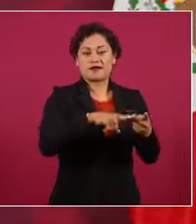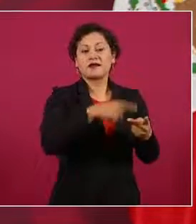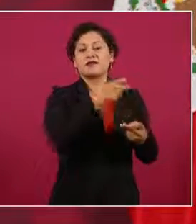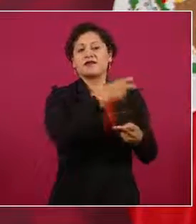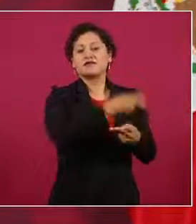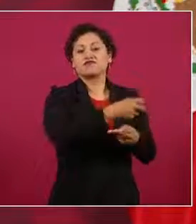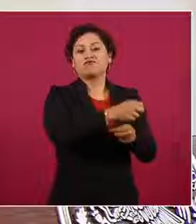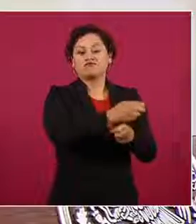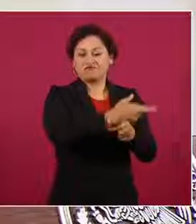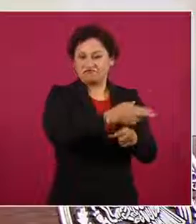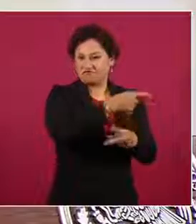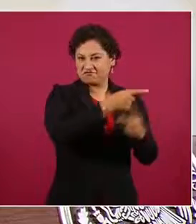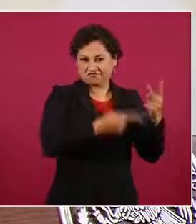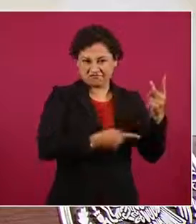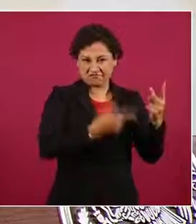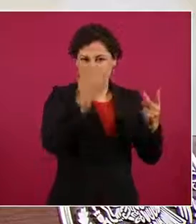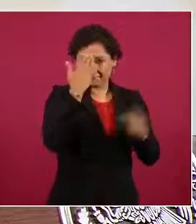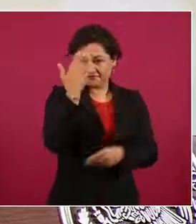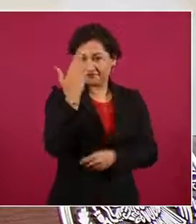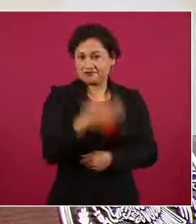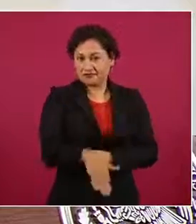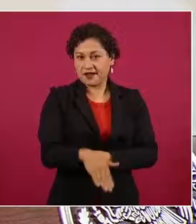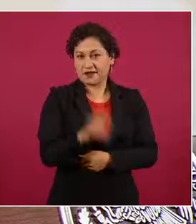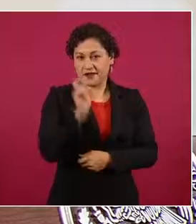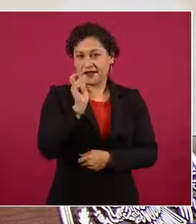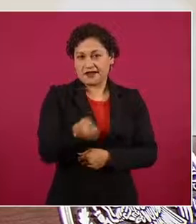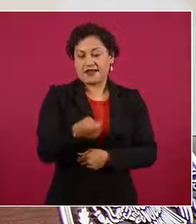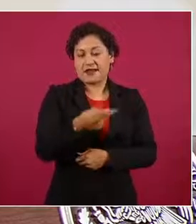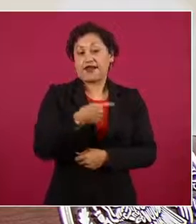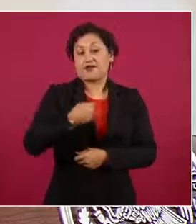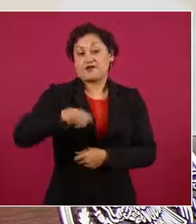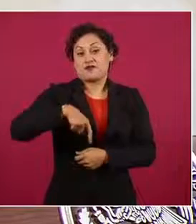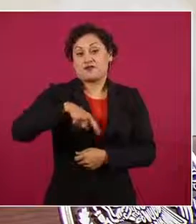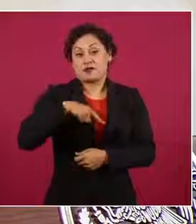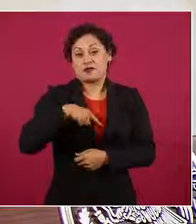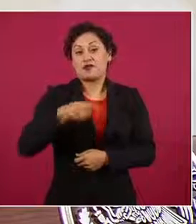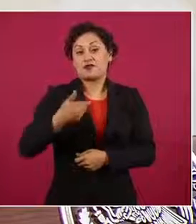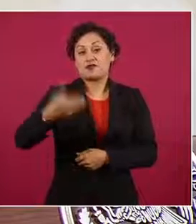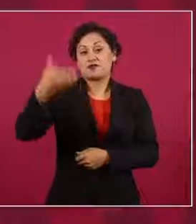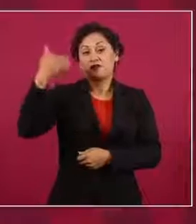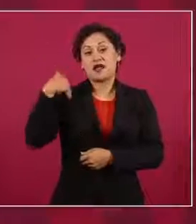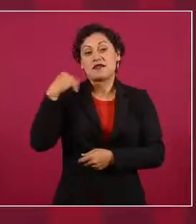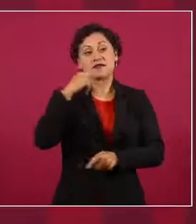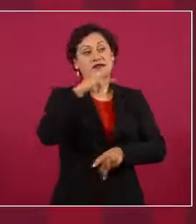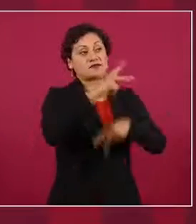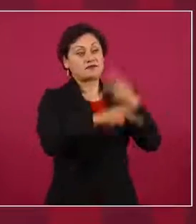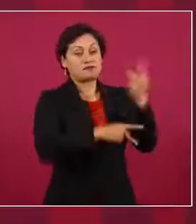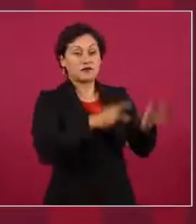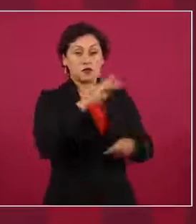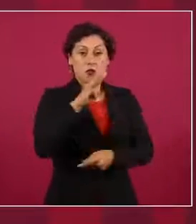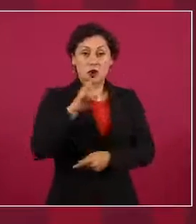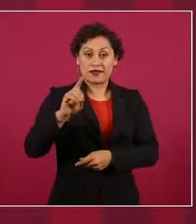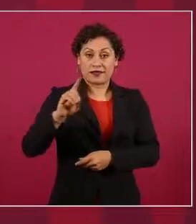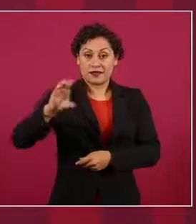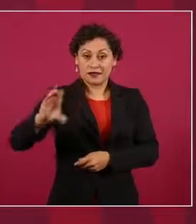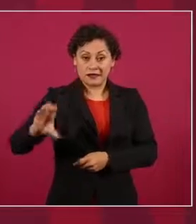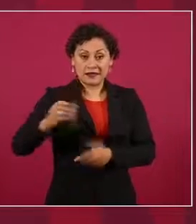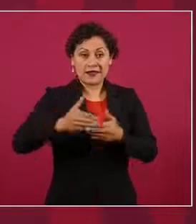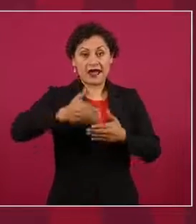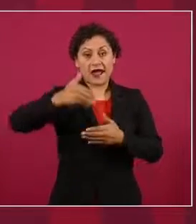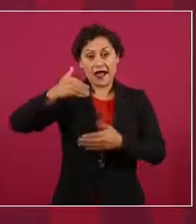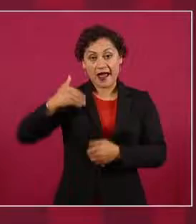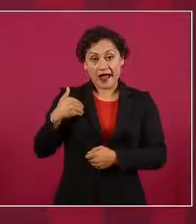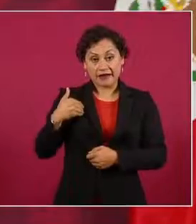que le dedicamos antes de ir a Washington, pero no porque íbamos a Washington, sino porque esa es nuestra